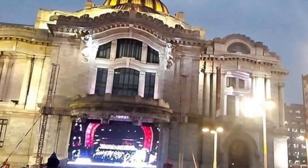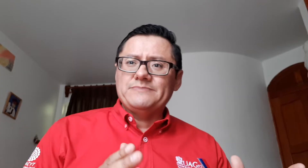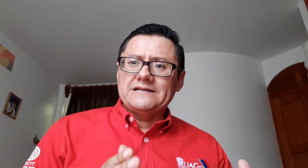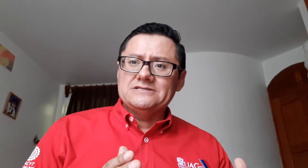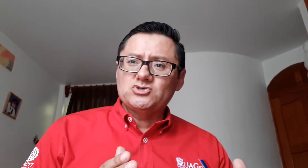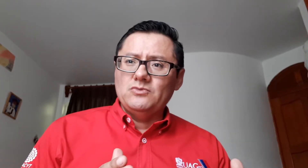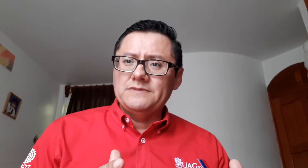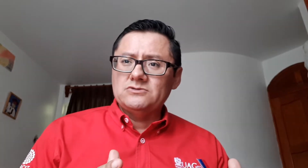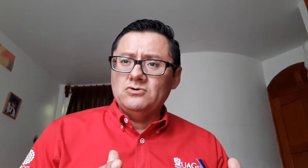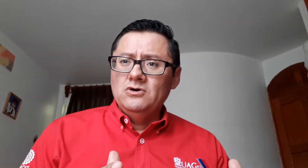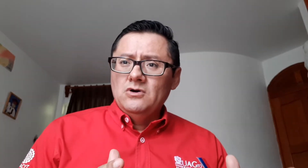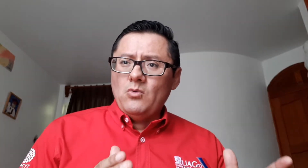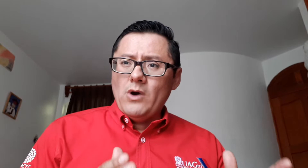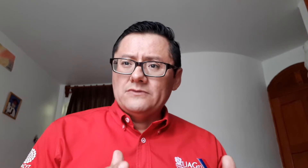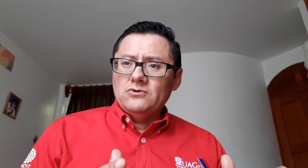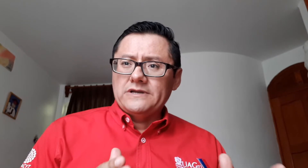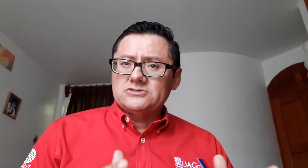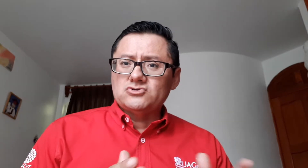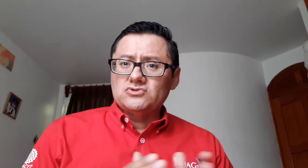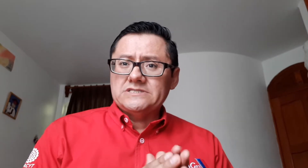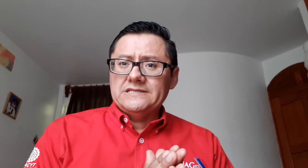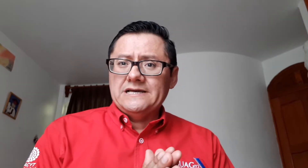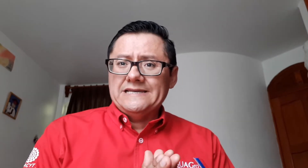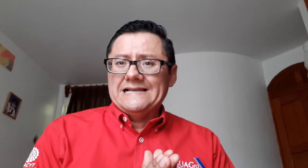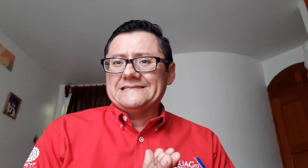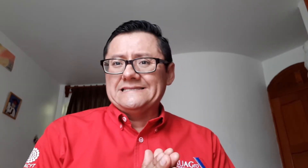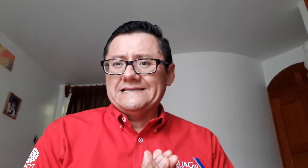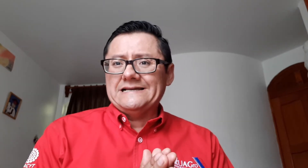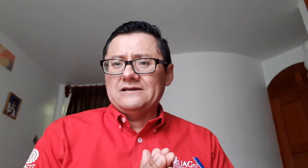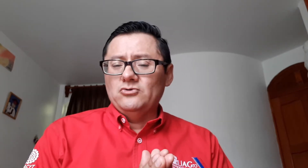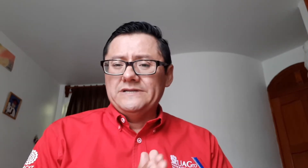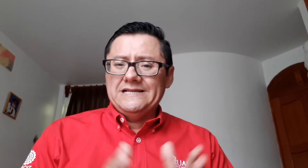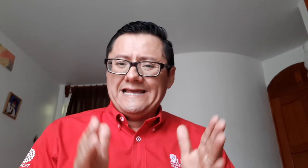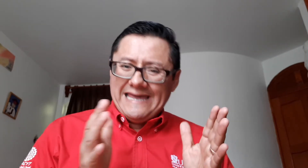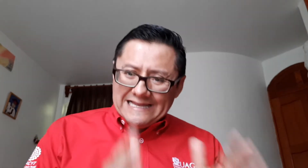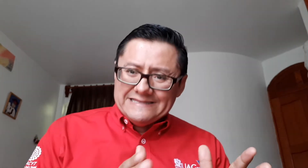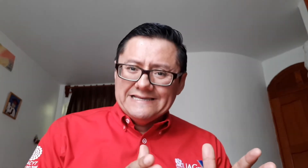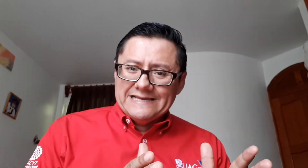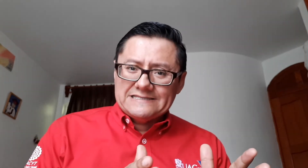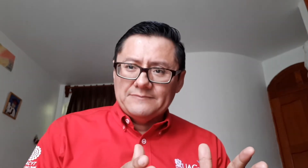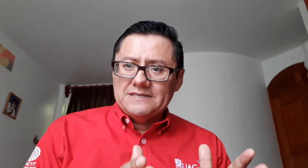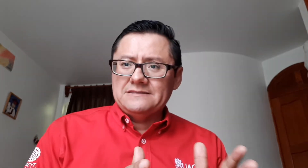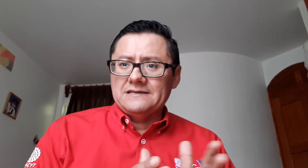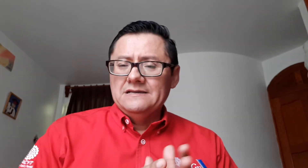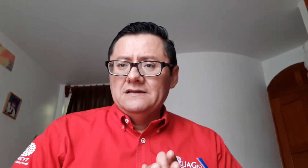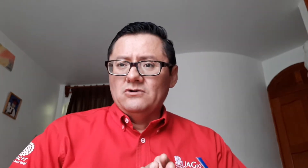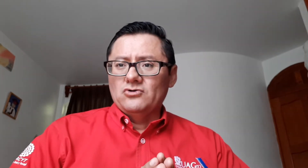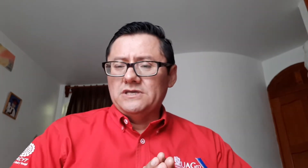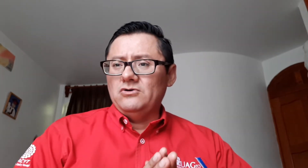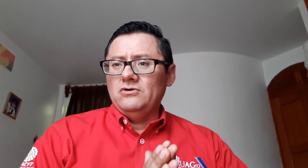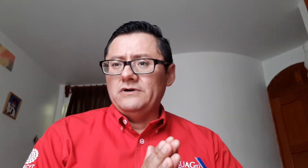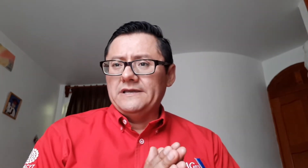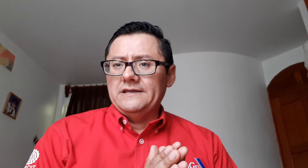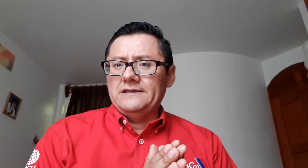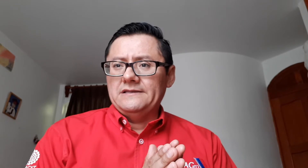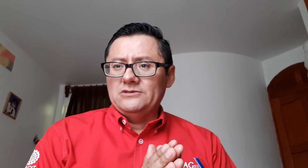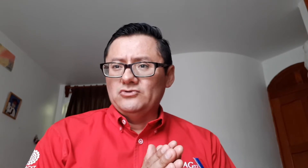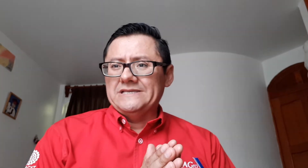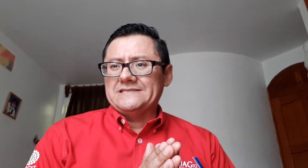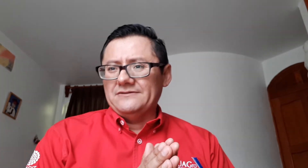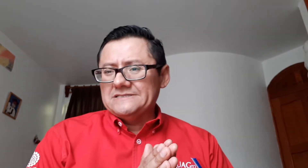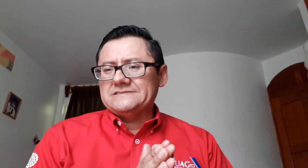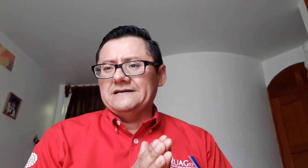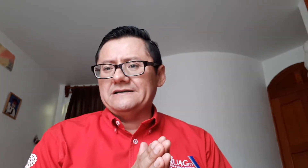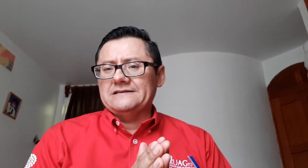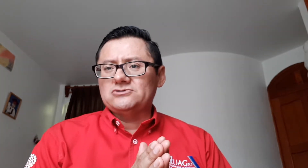habría que esperar en su momento cuando eso suceda, y la tendría que cubrir él directamente. Lo dijo en